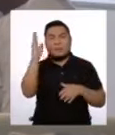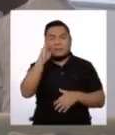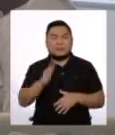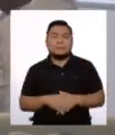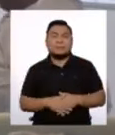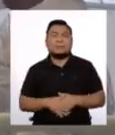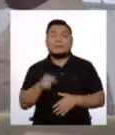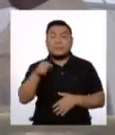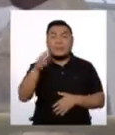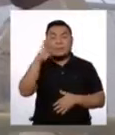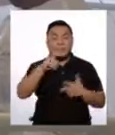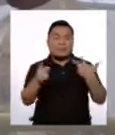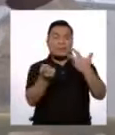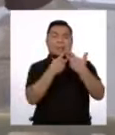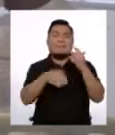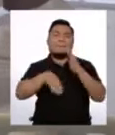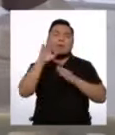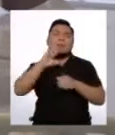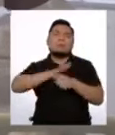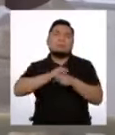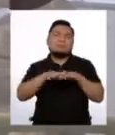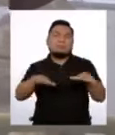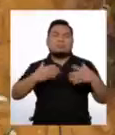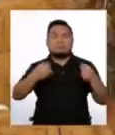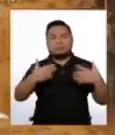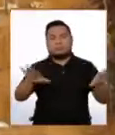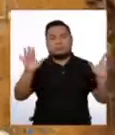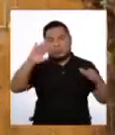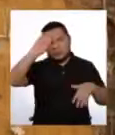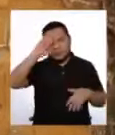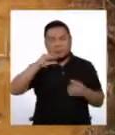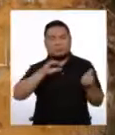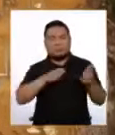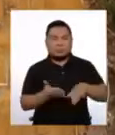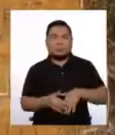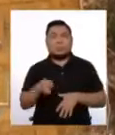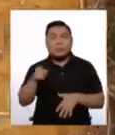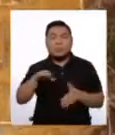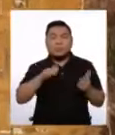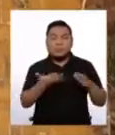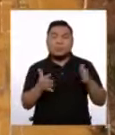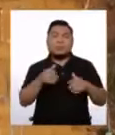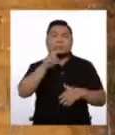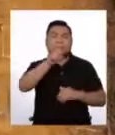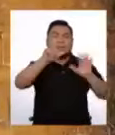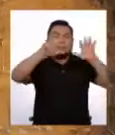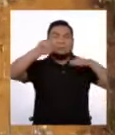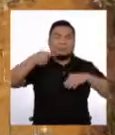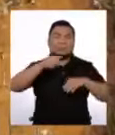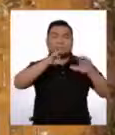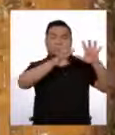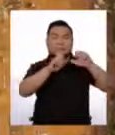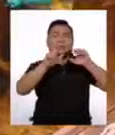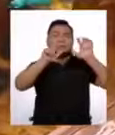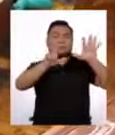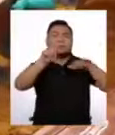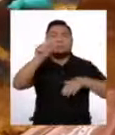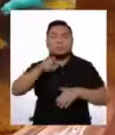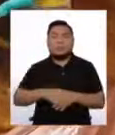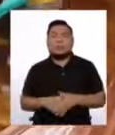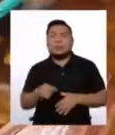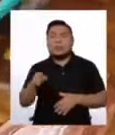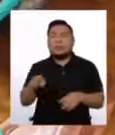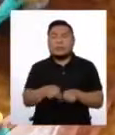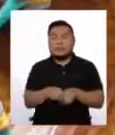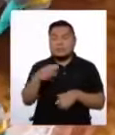Brasil es el tercer país más afectado por COVID-19. Las víctimas mortales suman 17 mil 971 y el